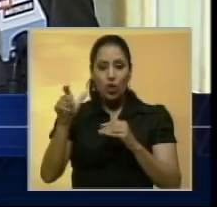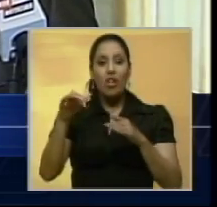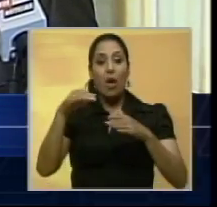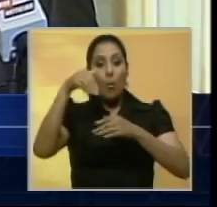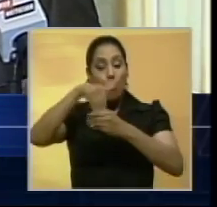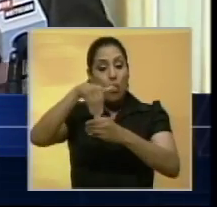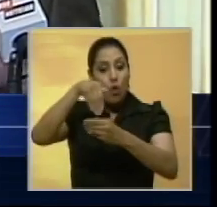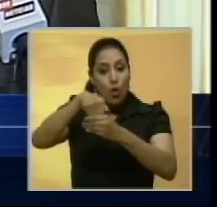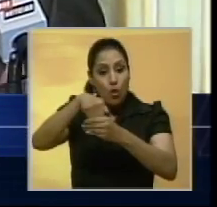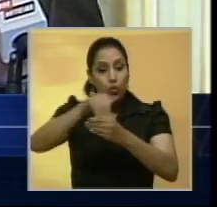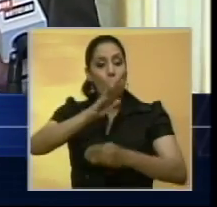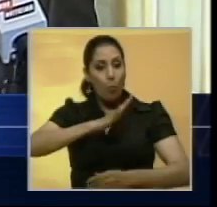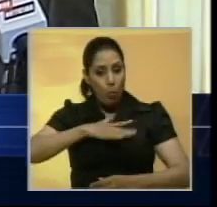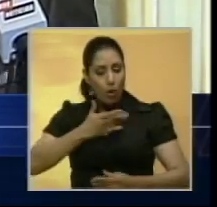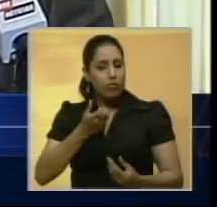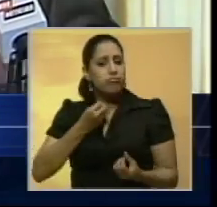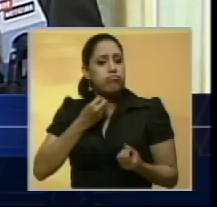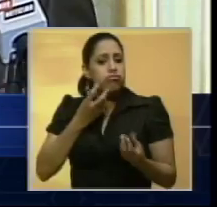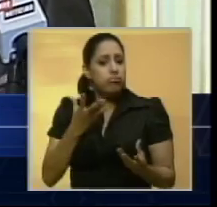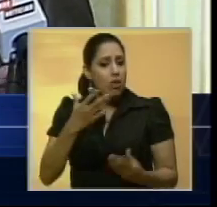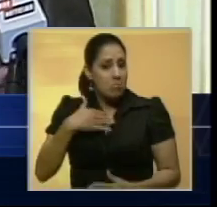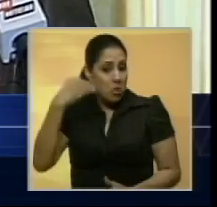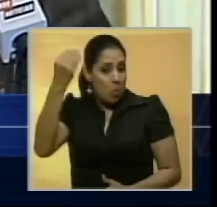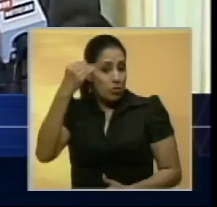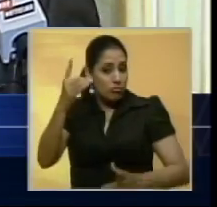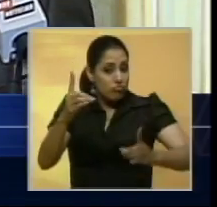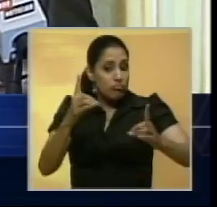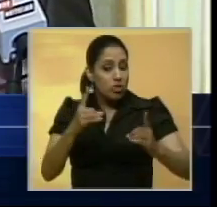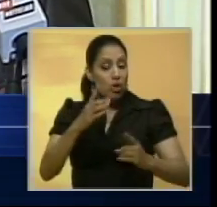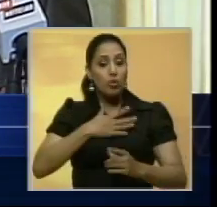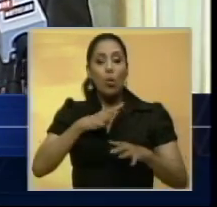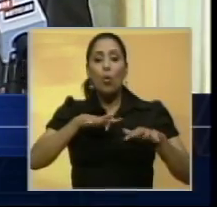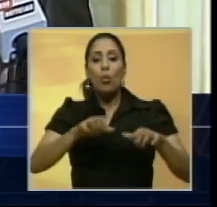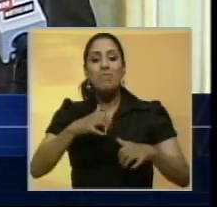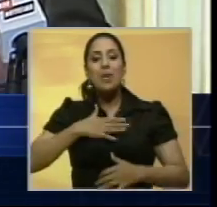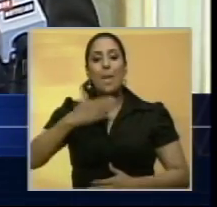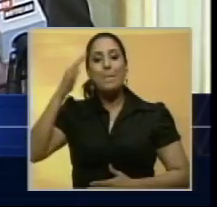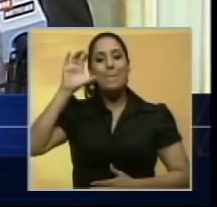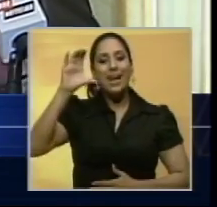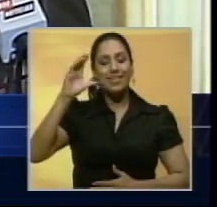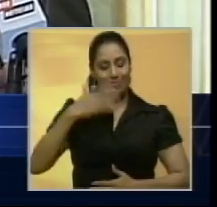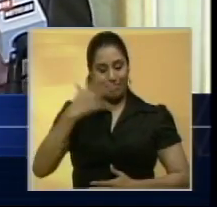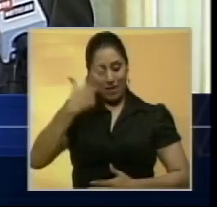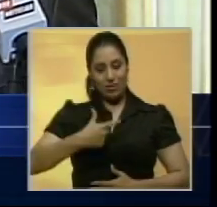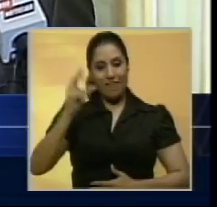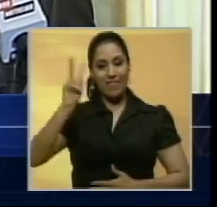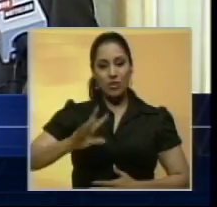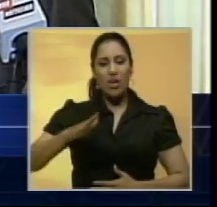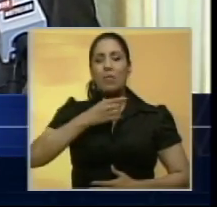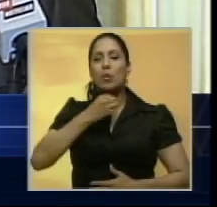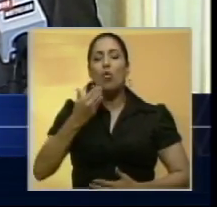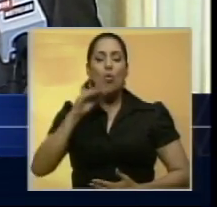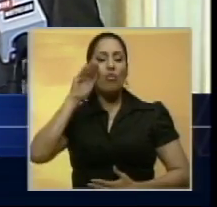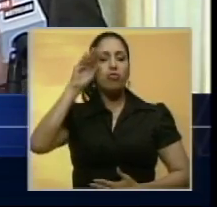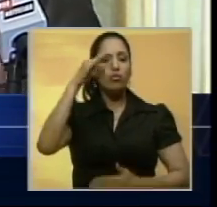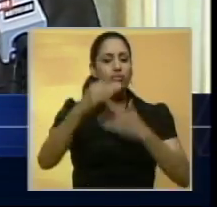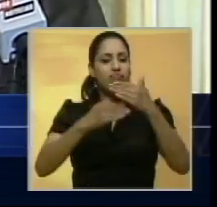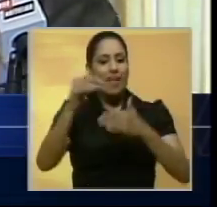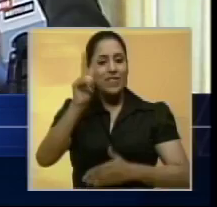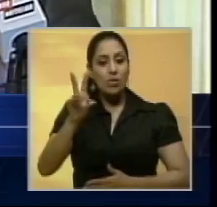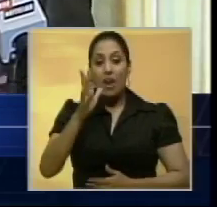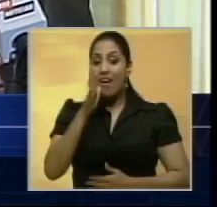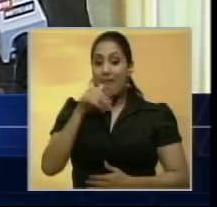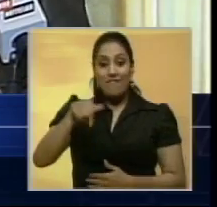del voto, puedan expresar su opinión como dueños del país de cómo queremos que sea el futuro de Venezuela.